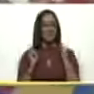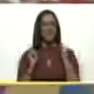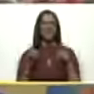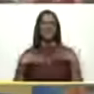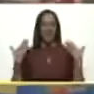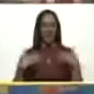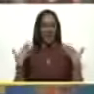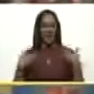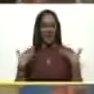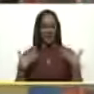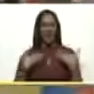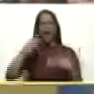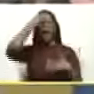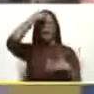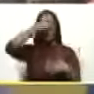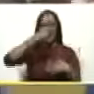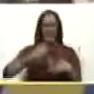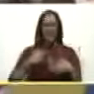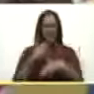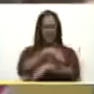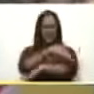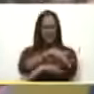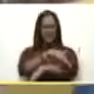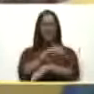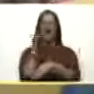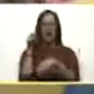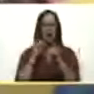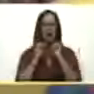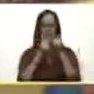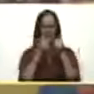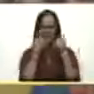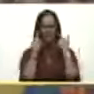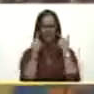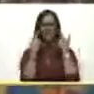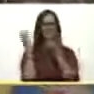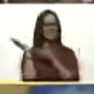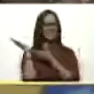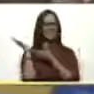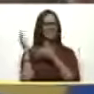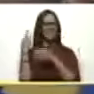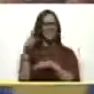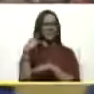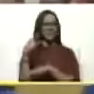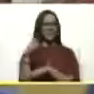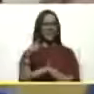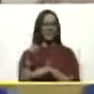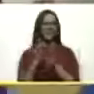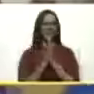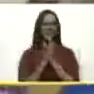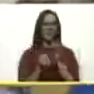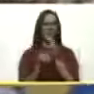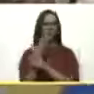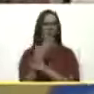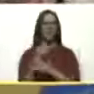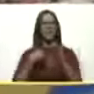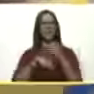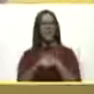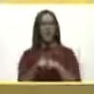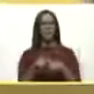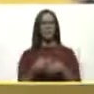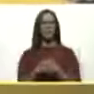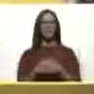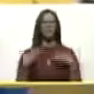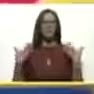alegría! Pueblo en la calle. Ahí empezando, mira, saliendo de la parroquia Santa Rosa. Ahí vamos.